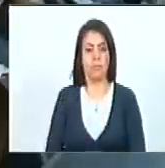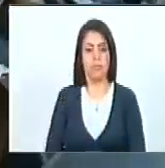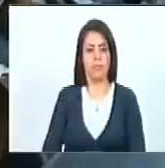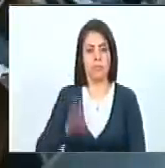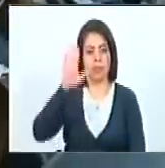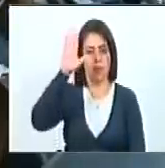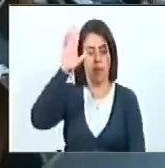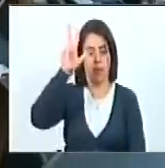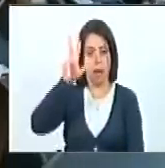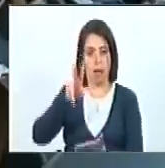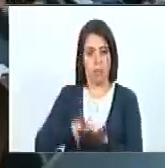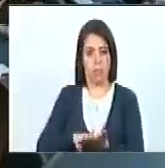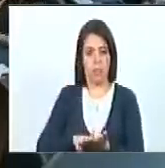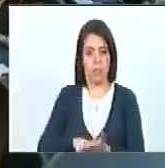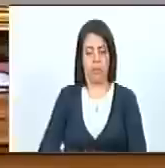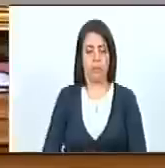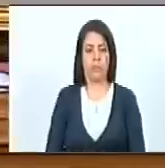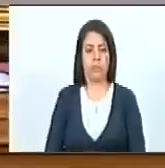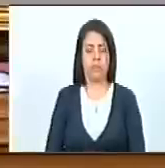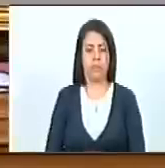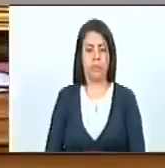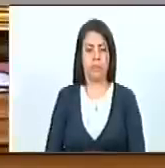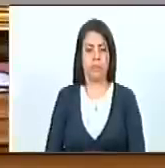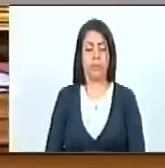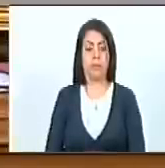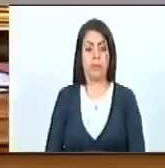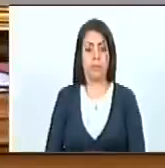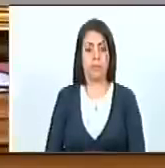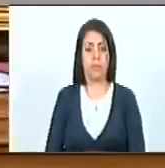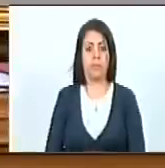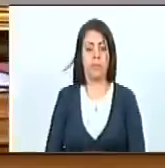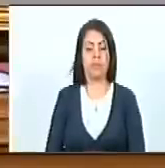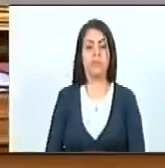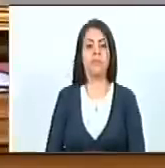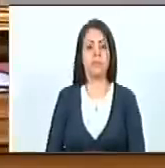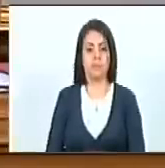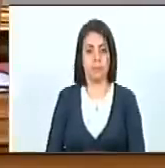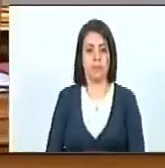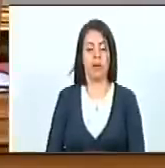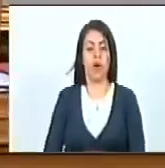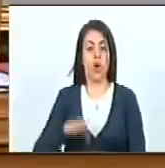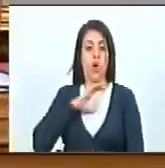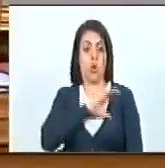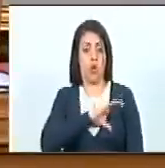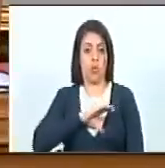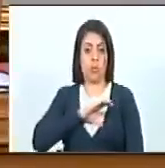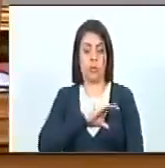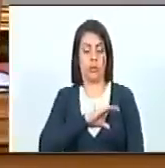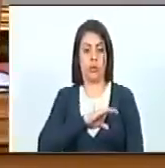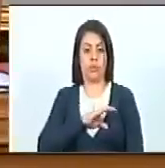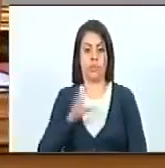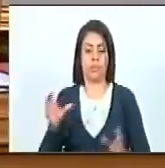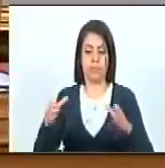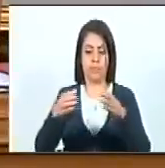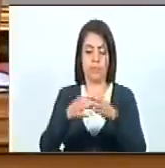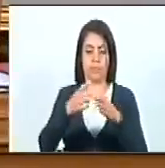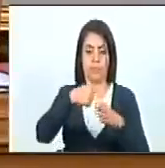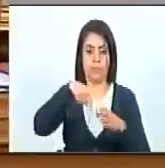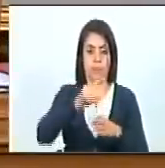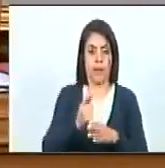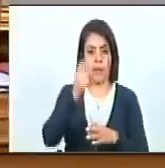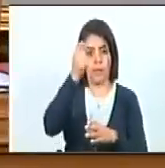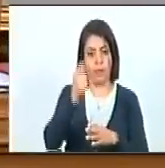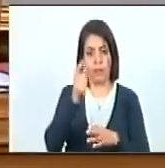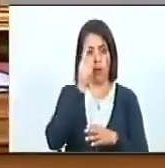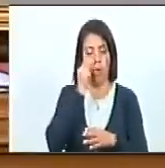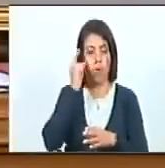Queda aprobado por unanimidad. Se nomina a una comisión conformada por los